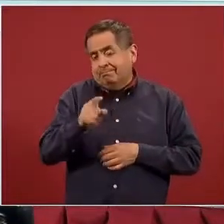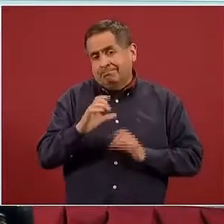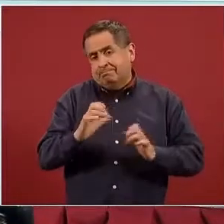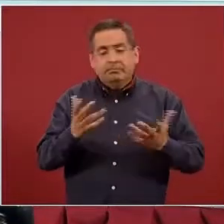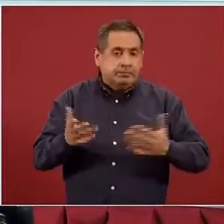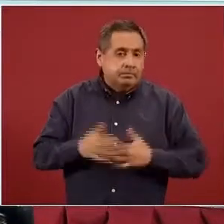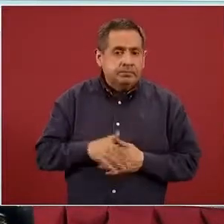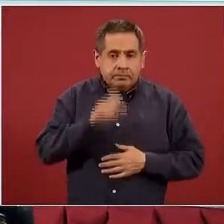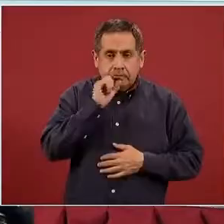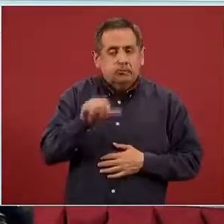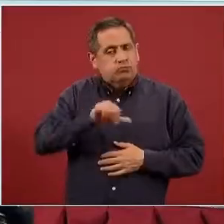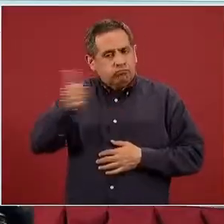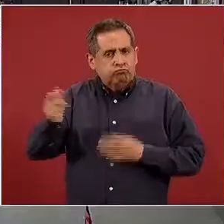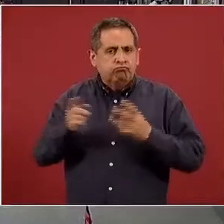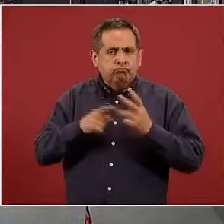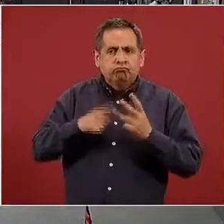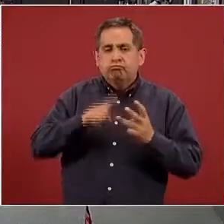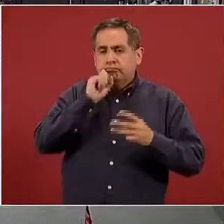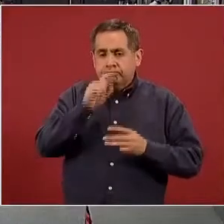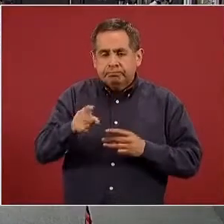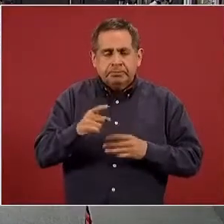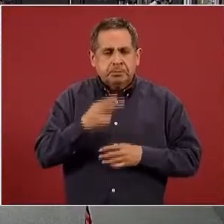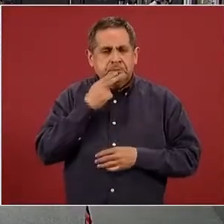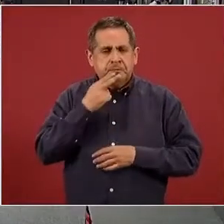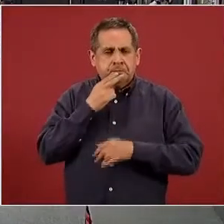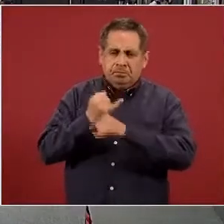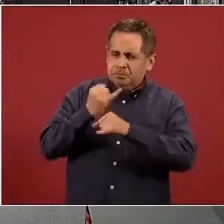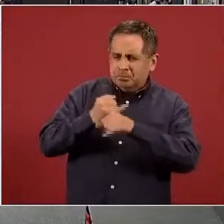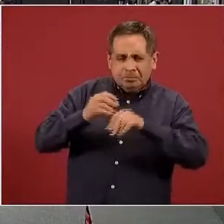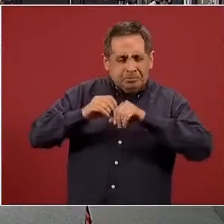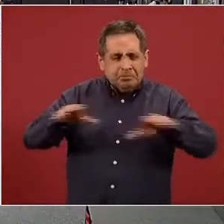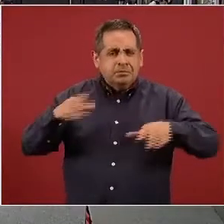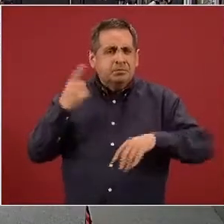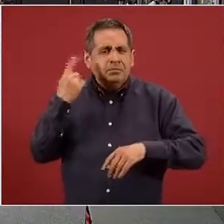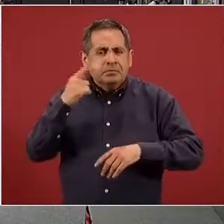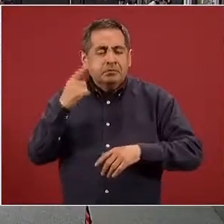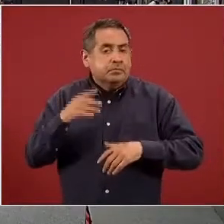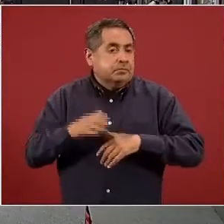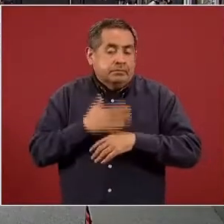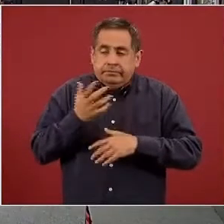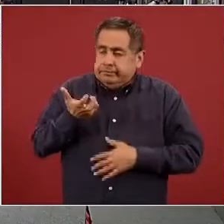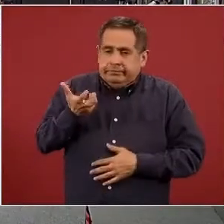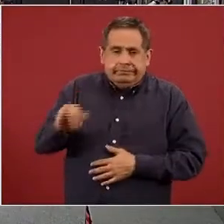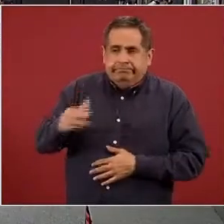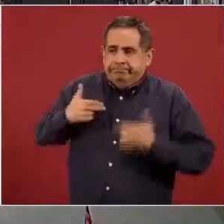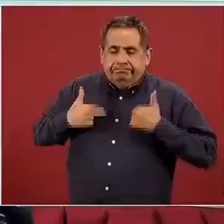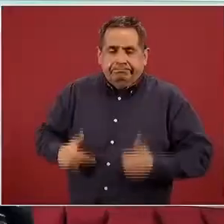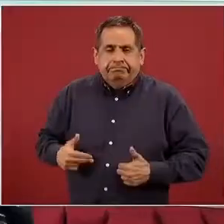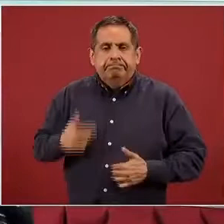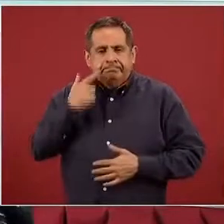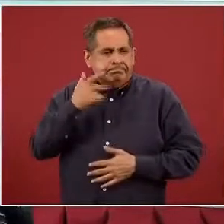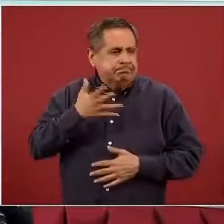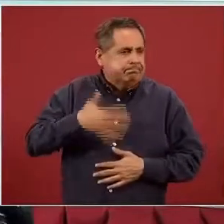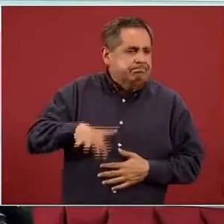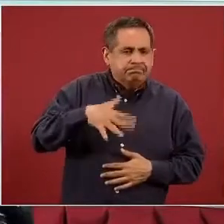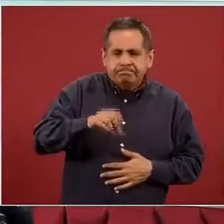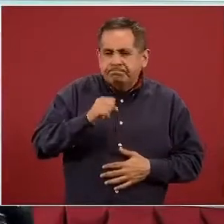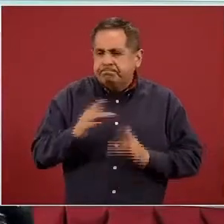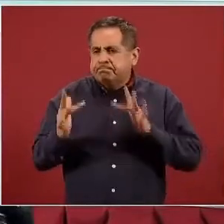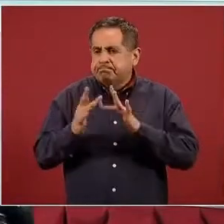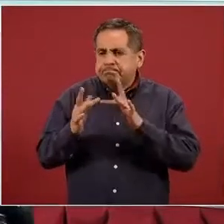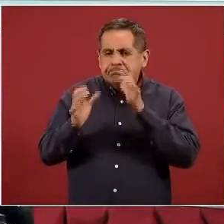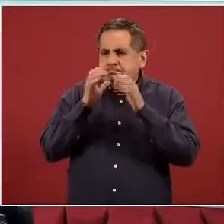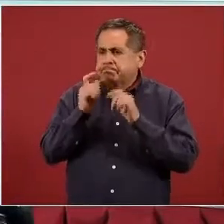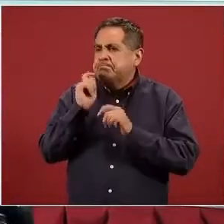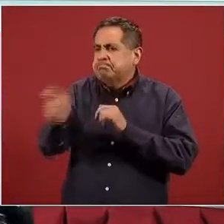otra de las cosas también para que se utilizan los medios, y esto es porque la naturaleza humana es buscar el poder estar comunicados